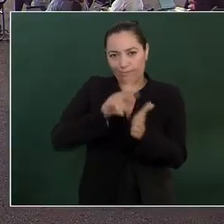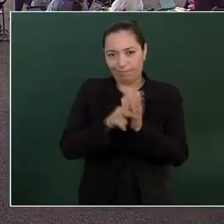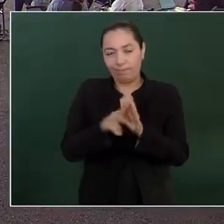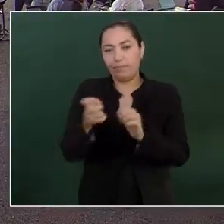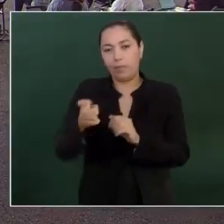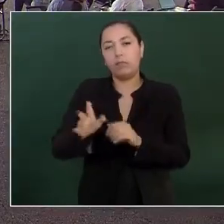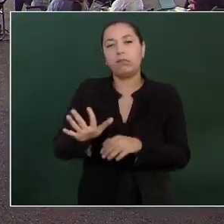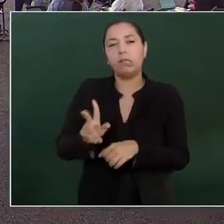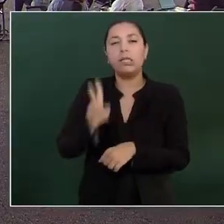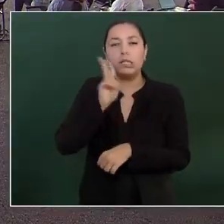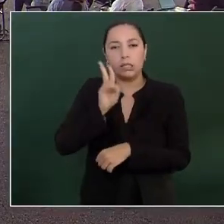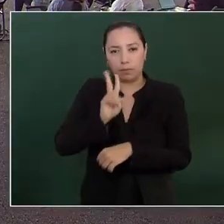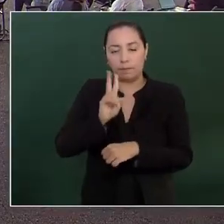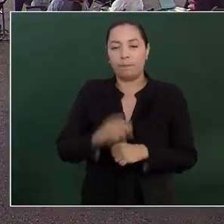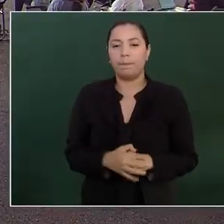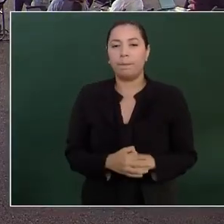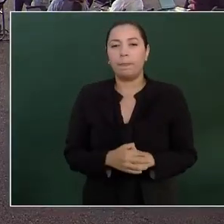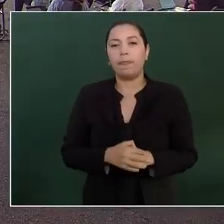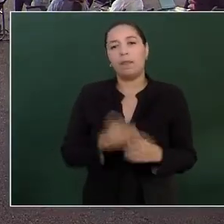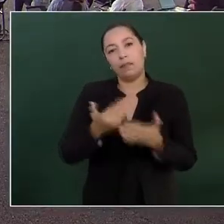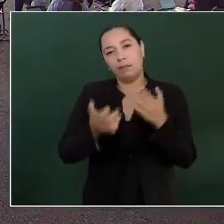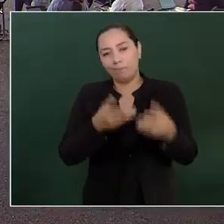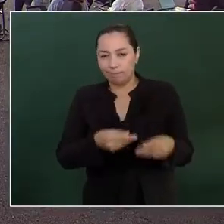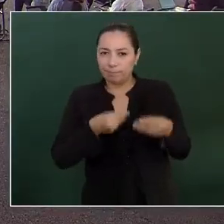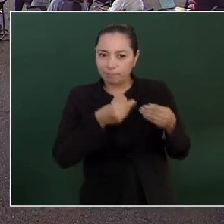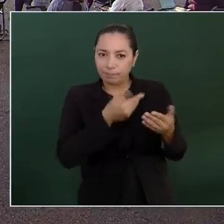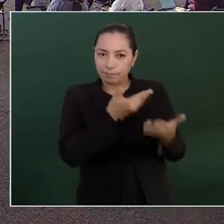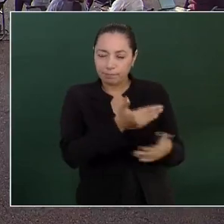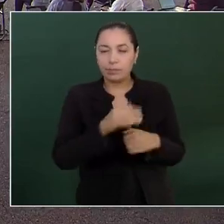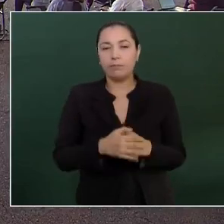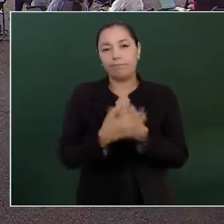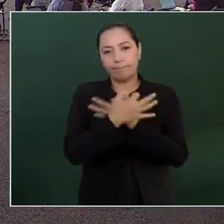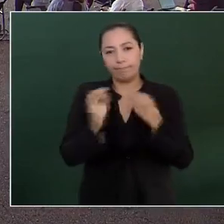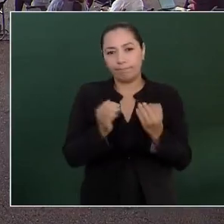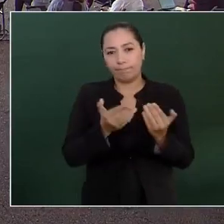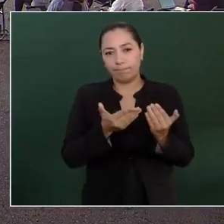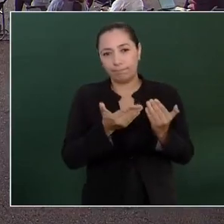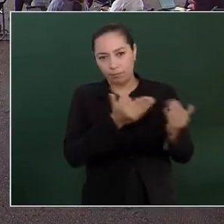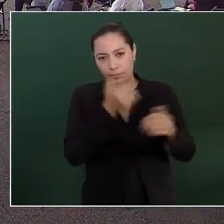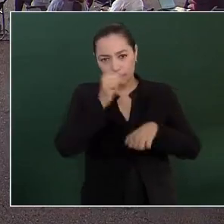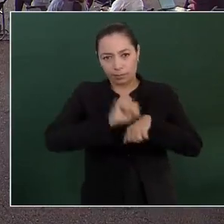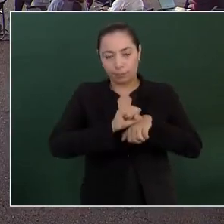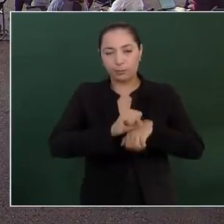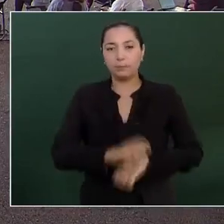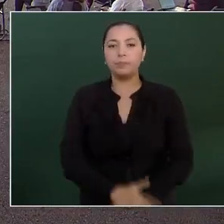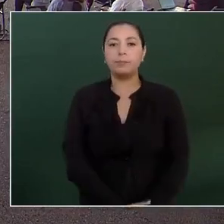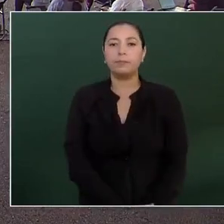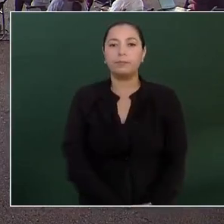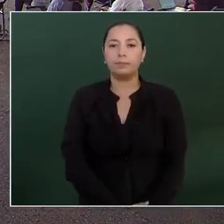permito ceder la palabra a mi almirante secretario.